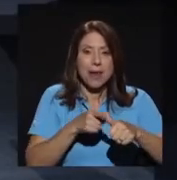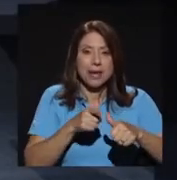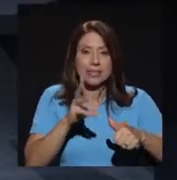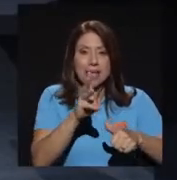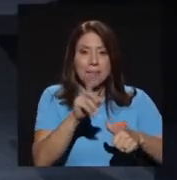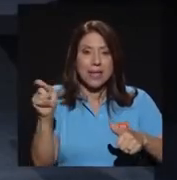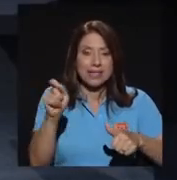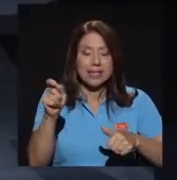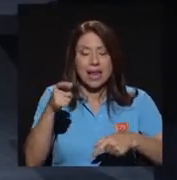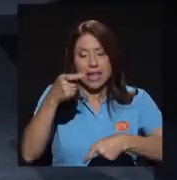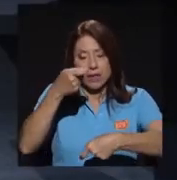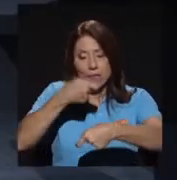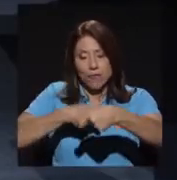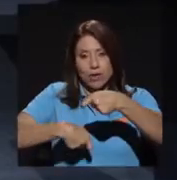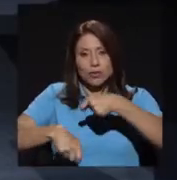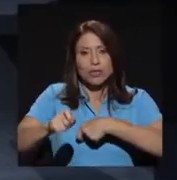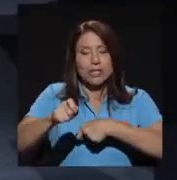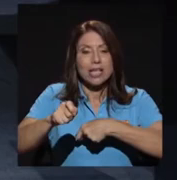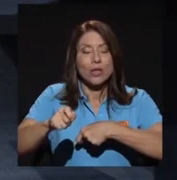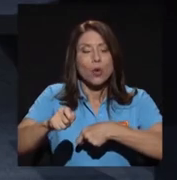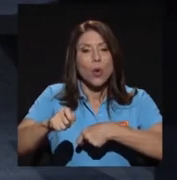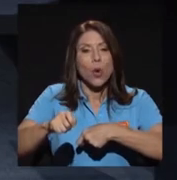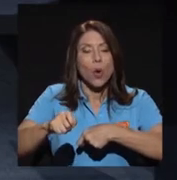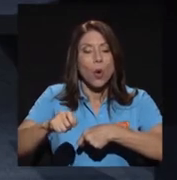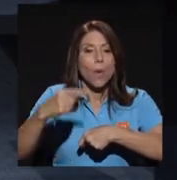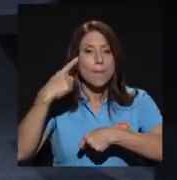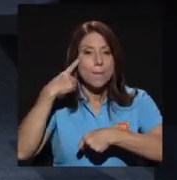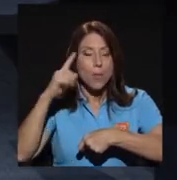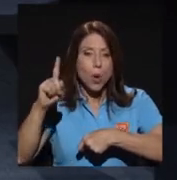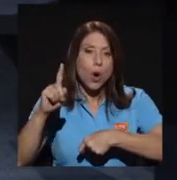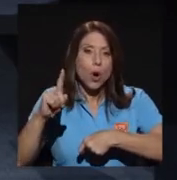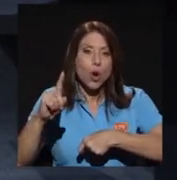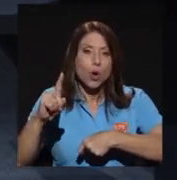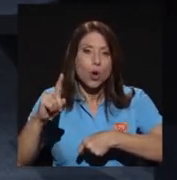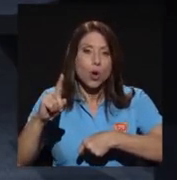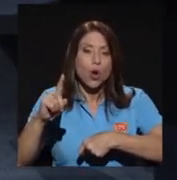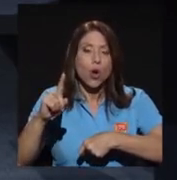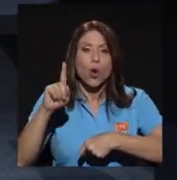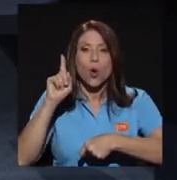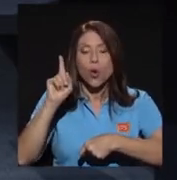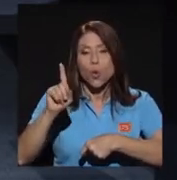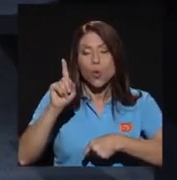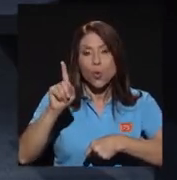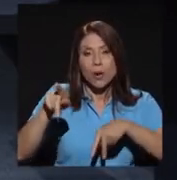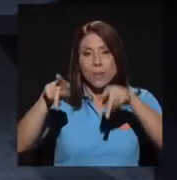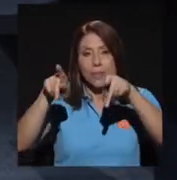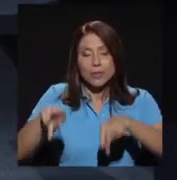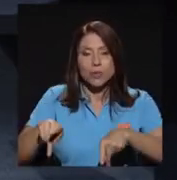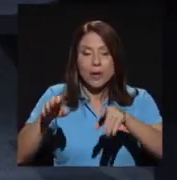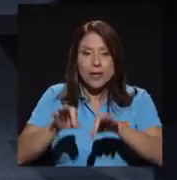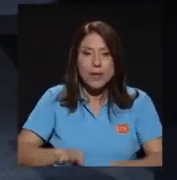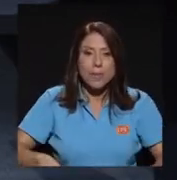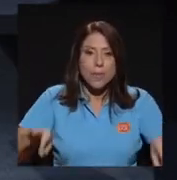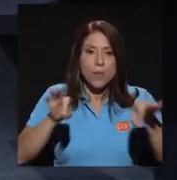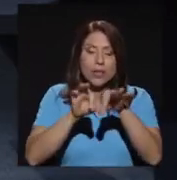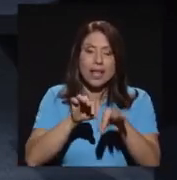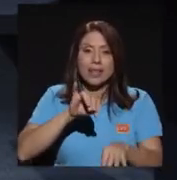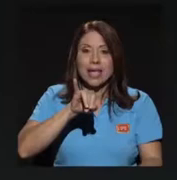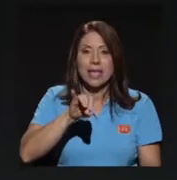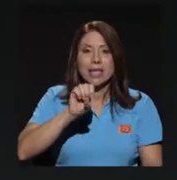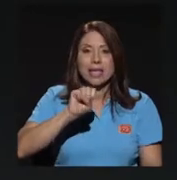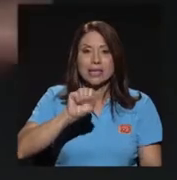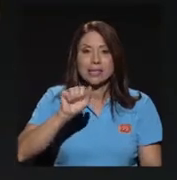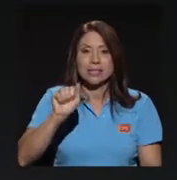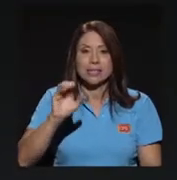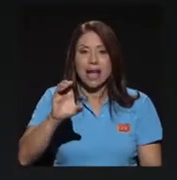sustituido para el regocijo mío por un domingo importante por felipe sofás y de